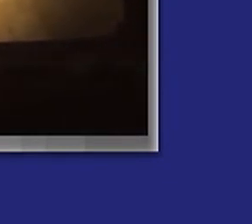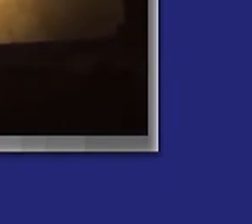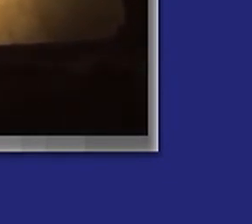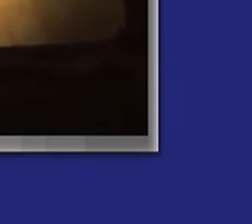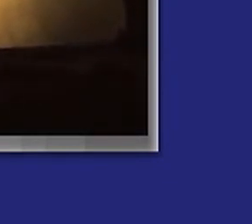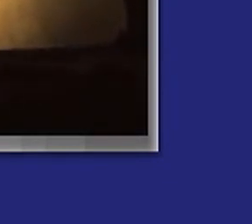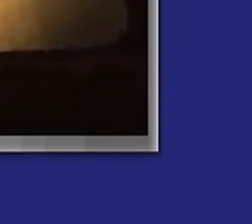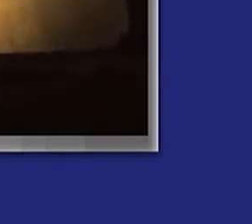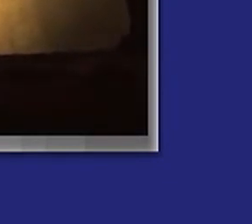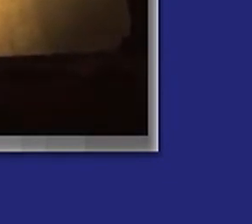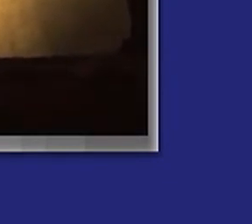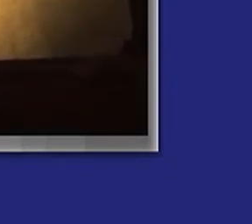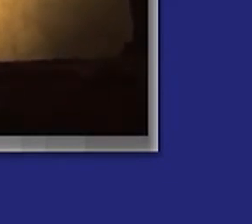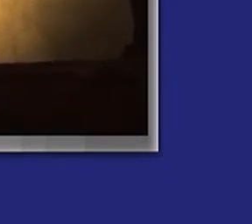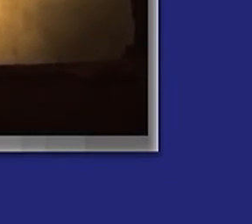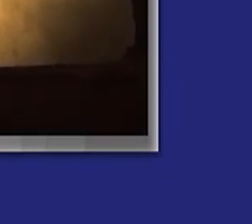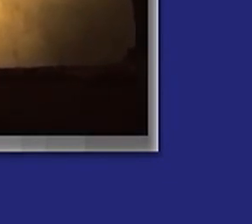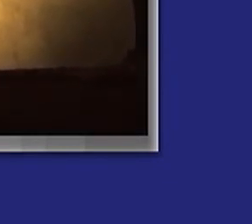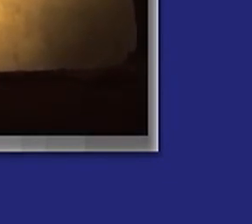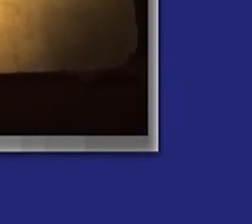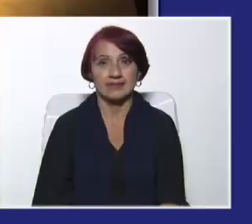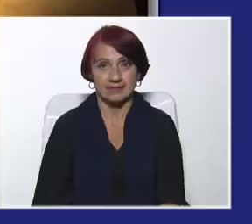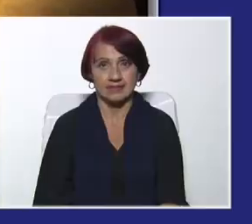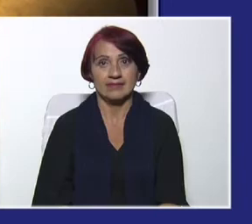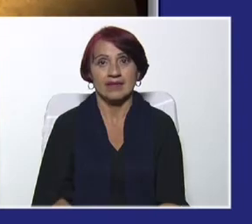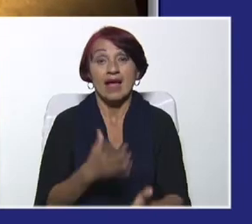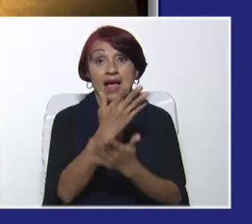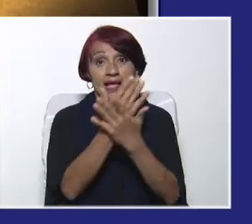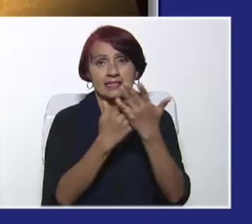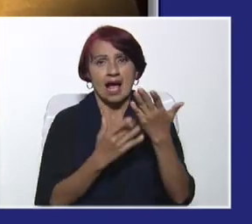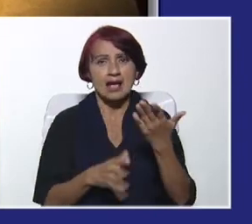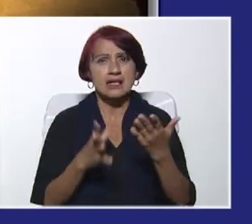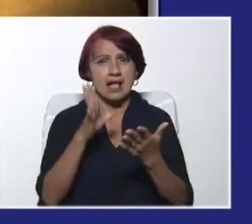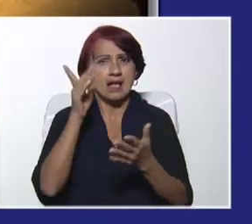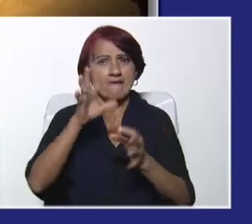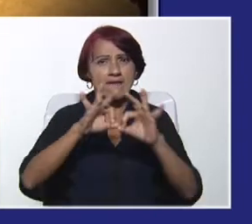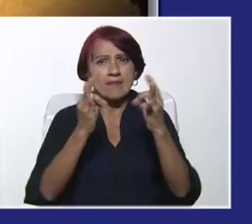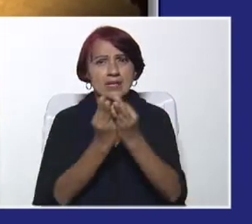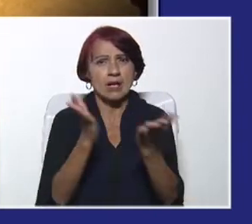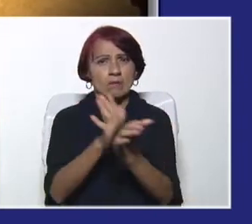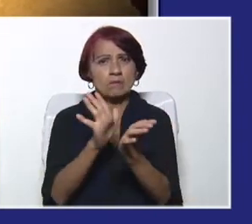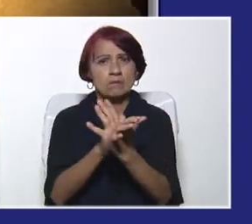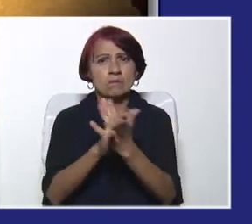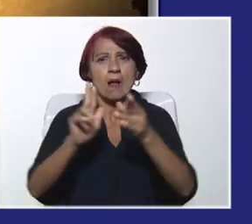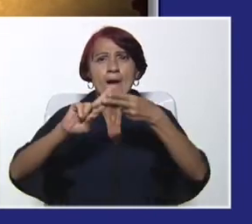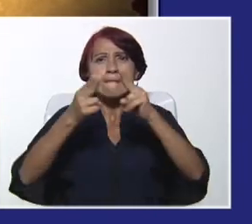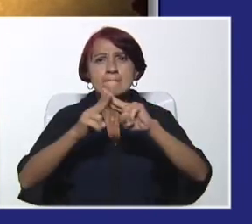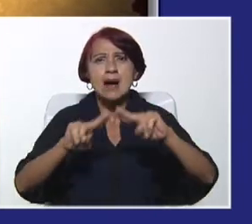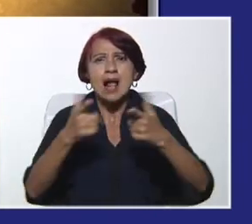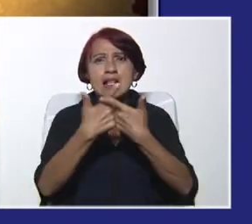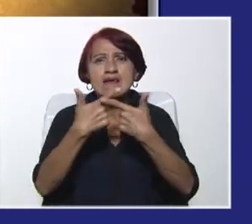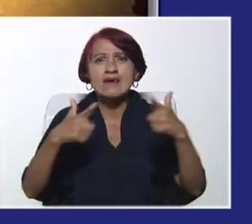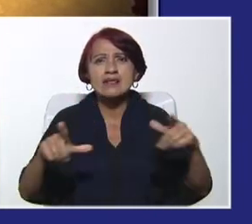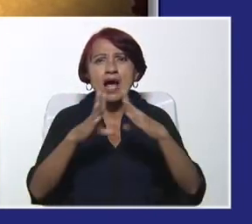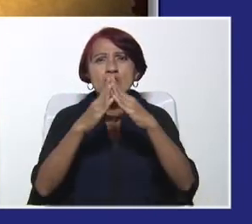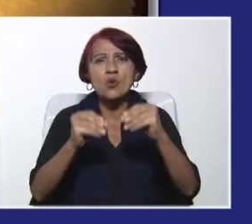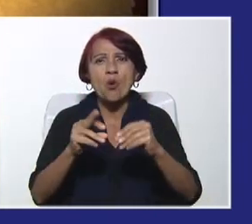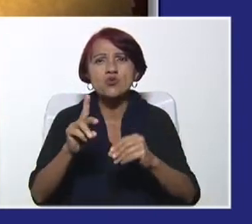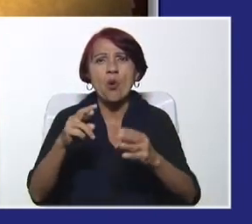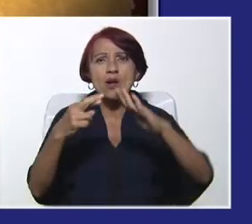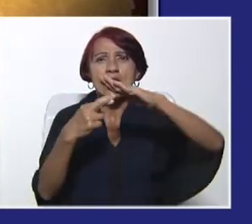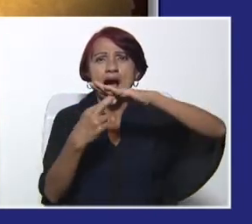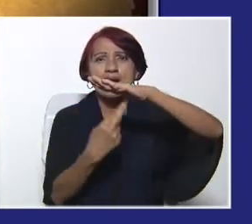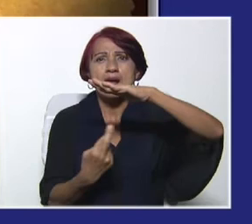Queremos ahorrar la sangre de nuestros hermanos. Queremos la tranquilidad de las familias y la paz y la libertad imperando en la